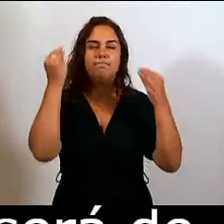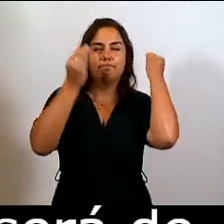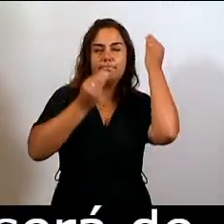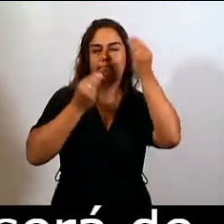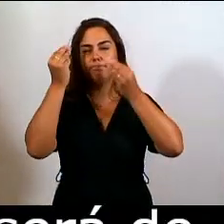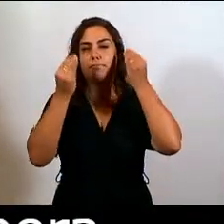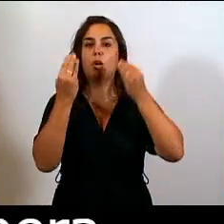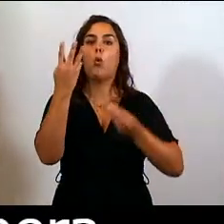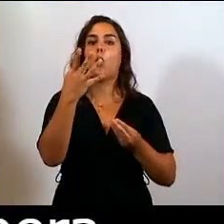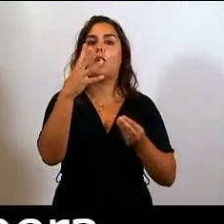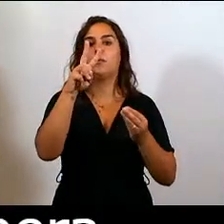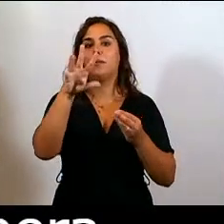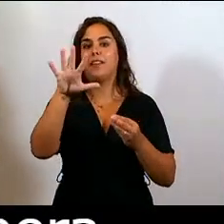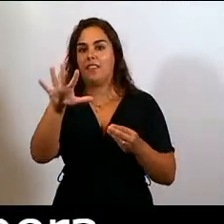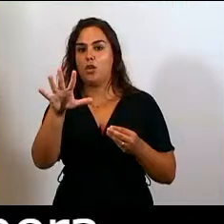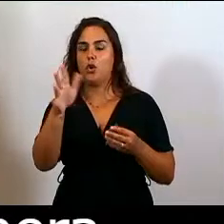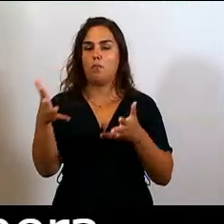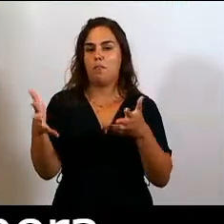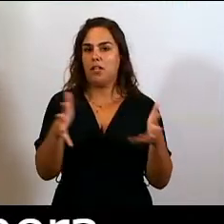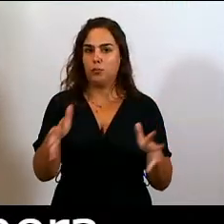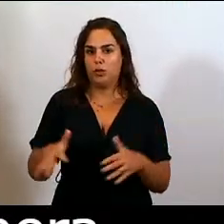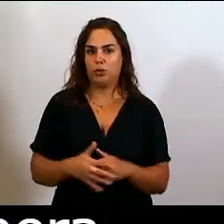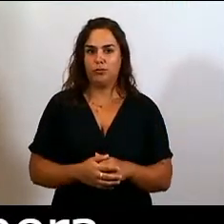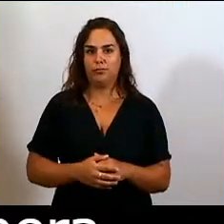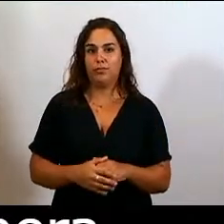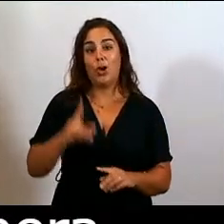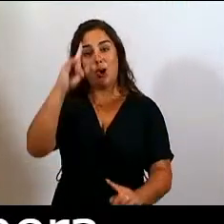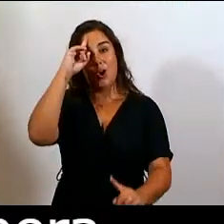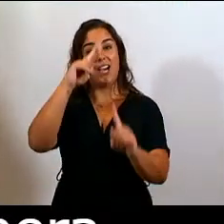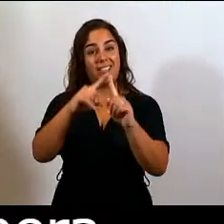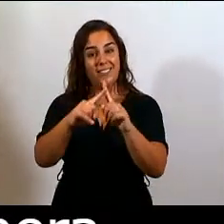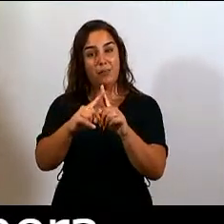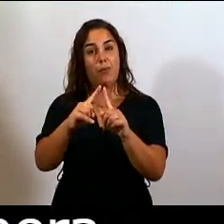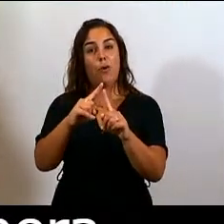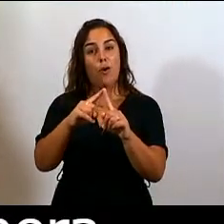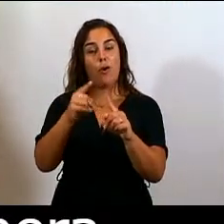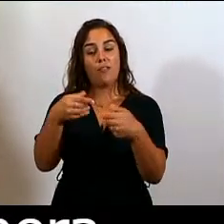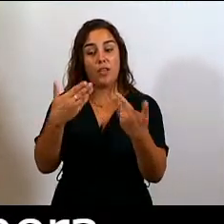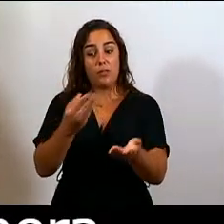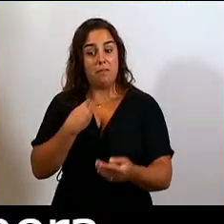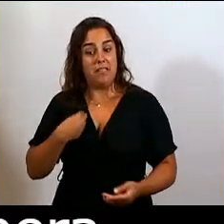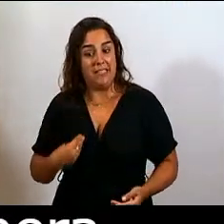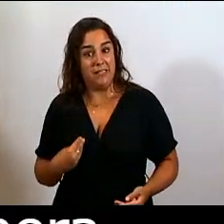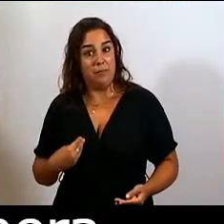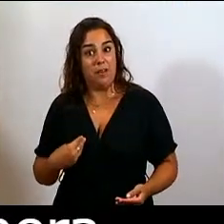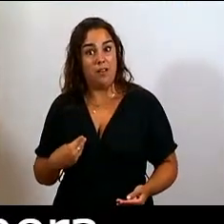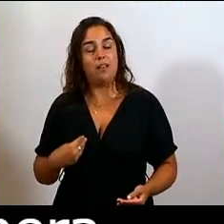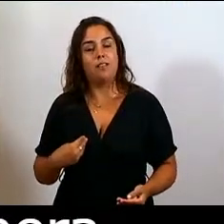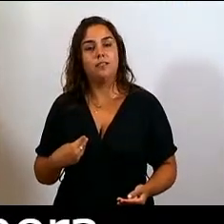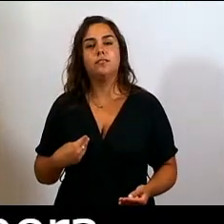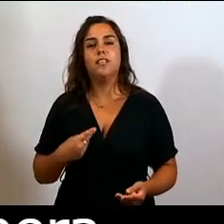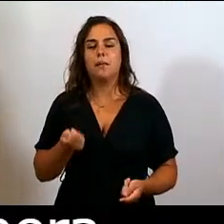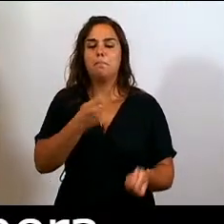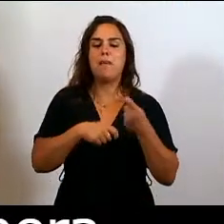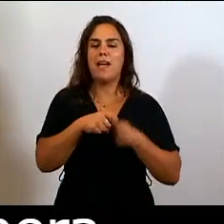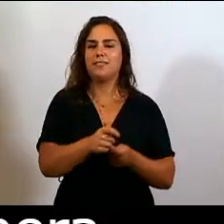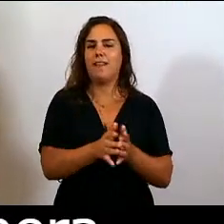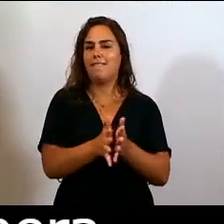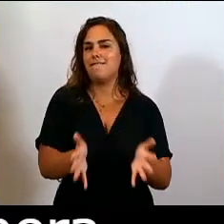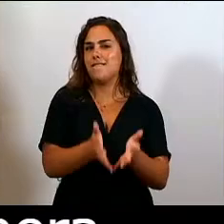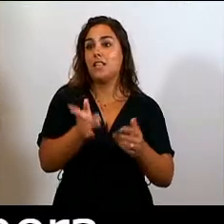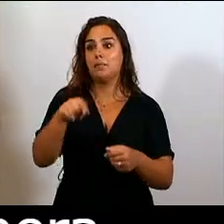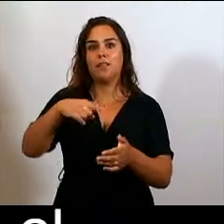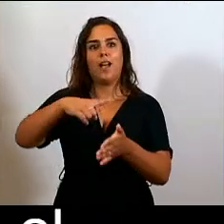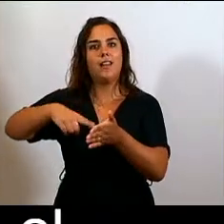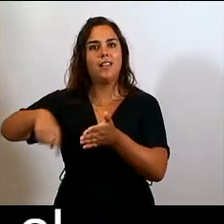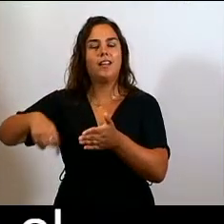unas 425. El objetivo de esta ayuda es impulsar el mercado de venta y de alquiler de este tipo